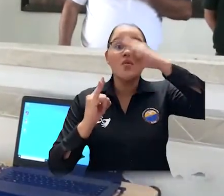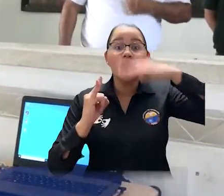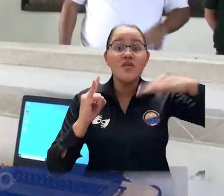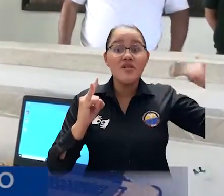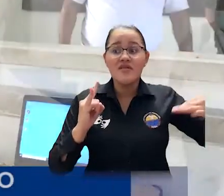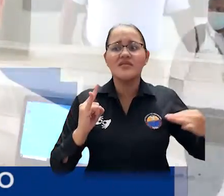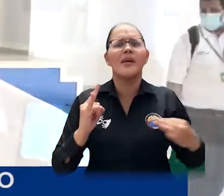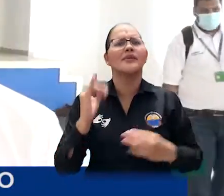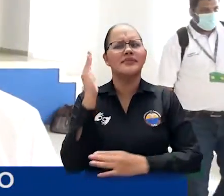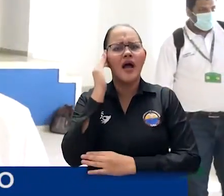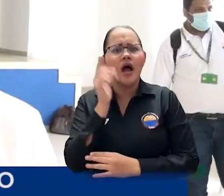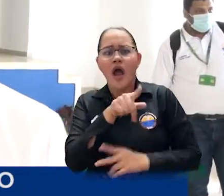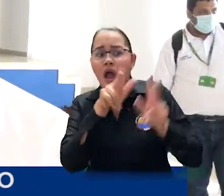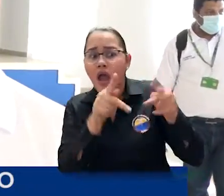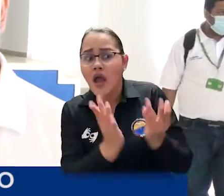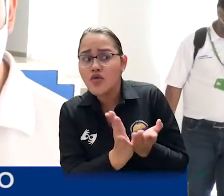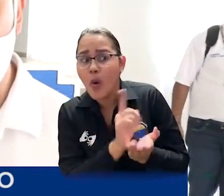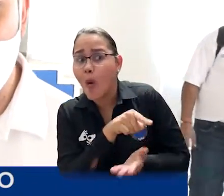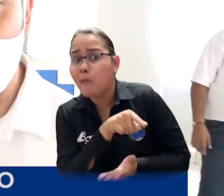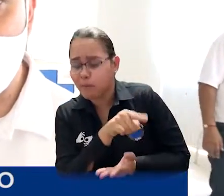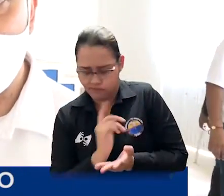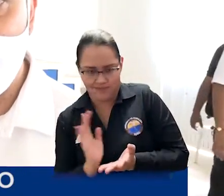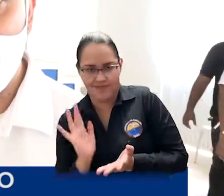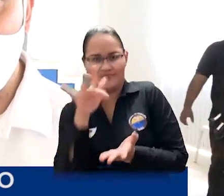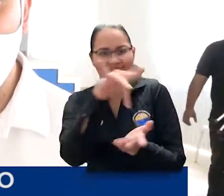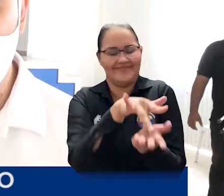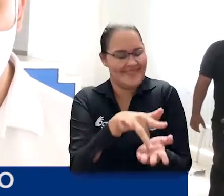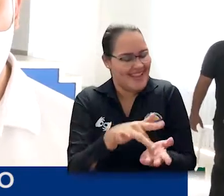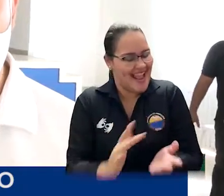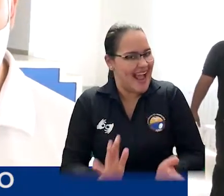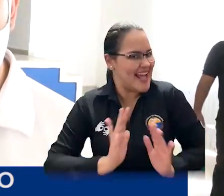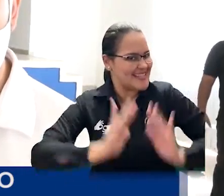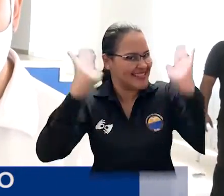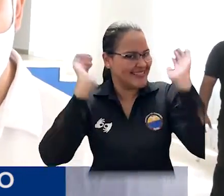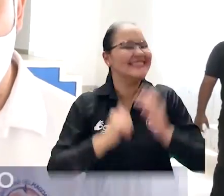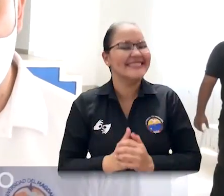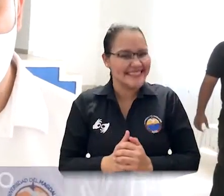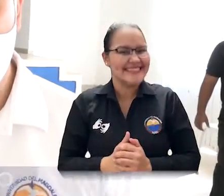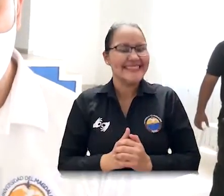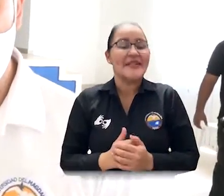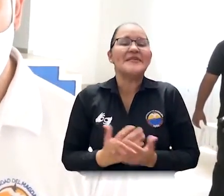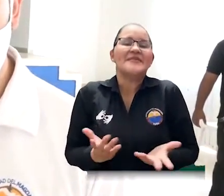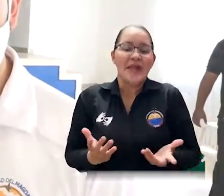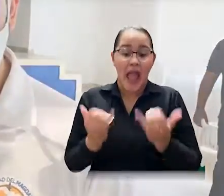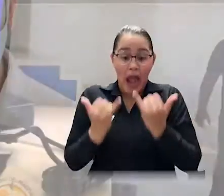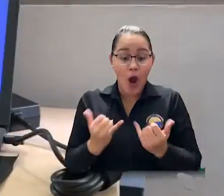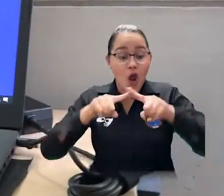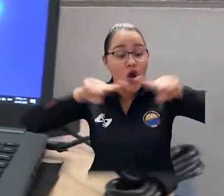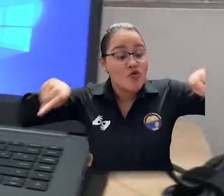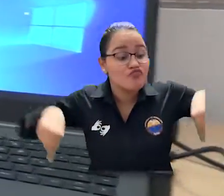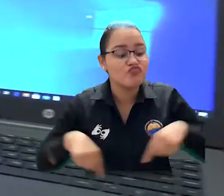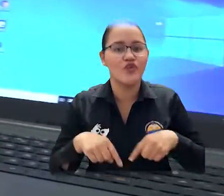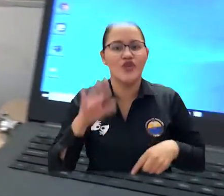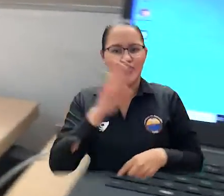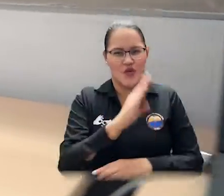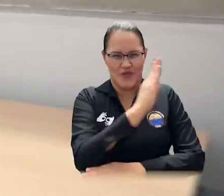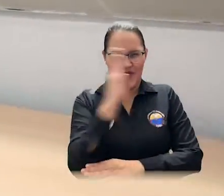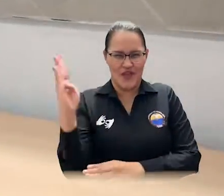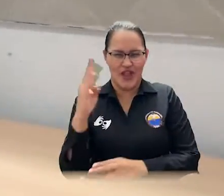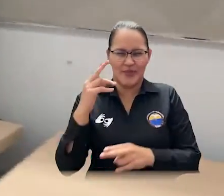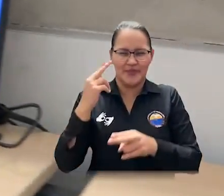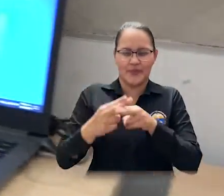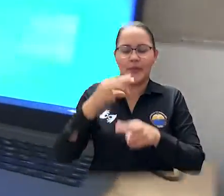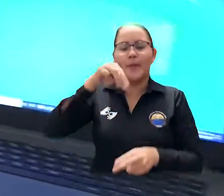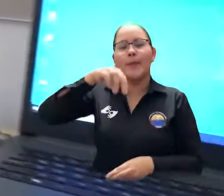La Universidad del Magdalena va a estar donde están sus estudiantes y hoy dotamos eso, una sala en la biblioteca